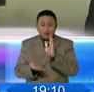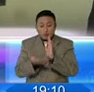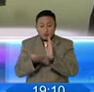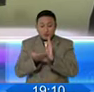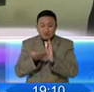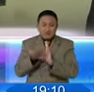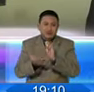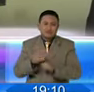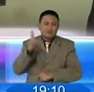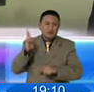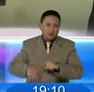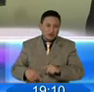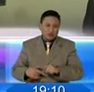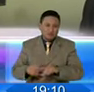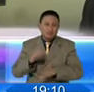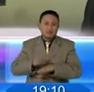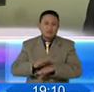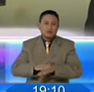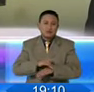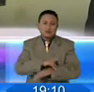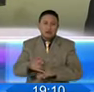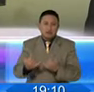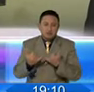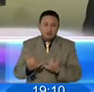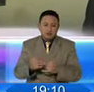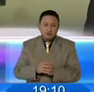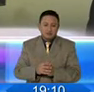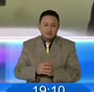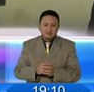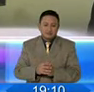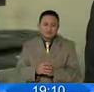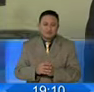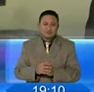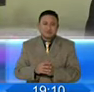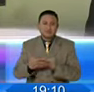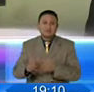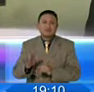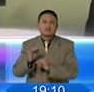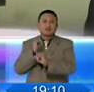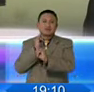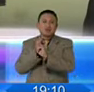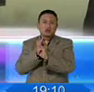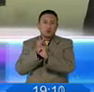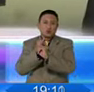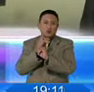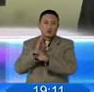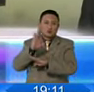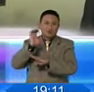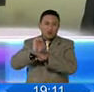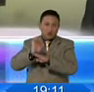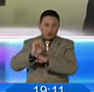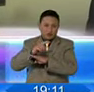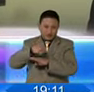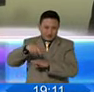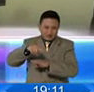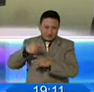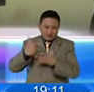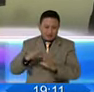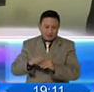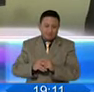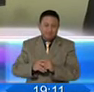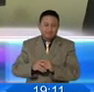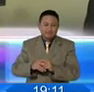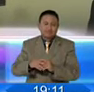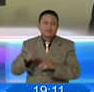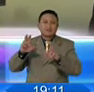den porque hay una especie de fractura institucional en el Ecuador que hace que muchos agentes